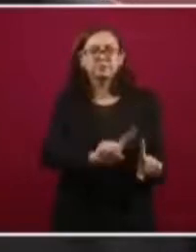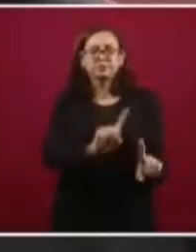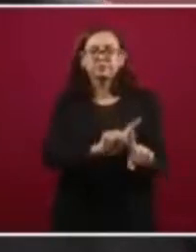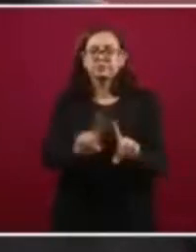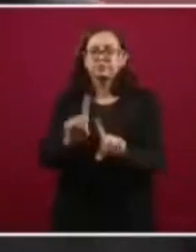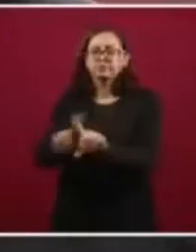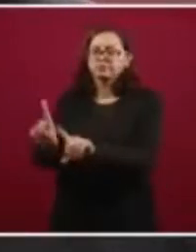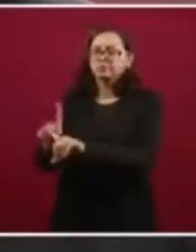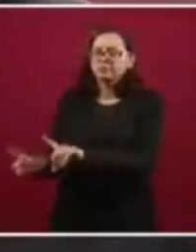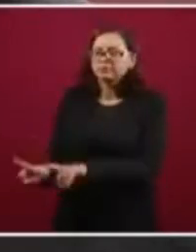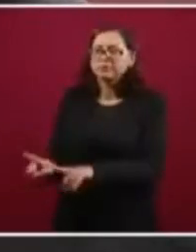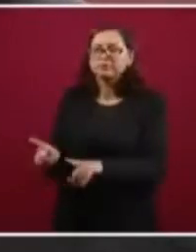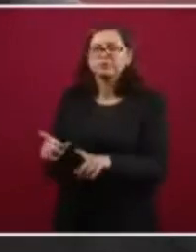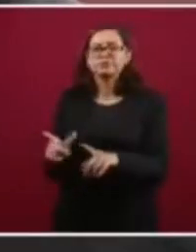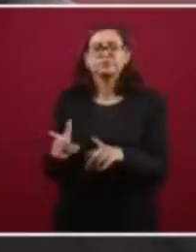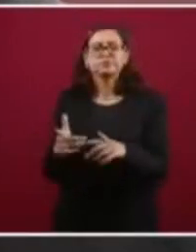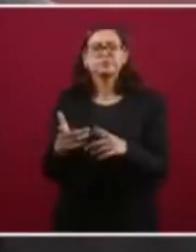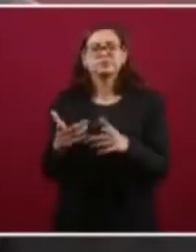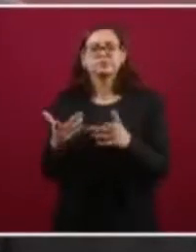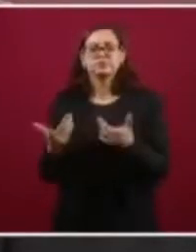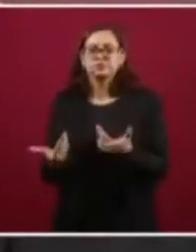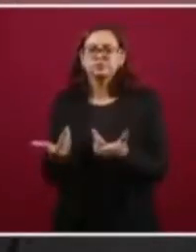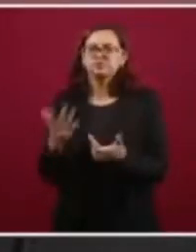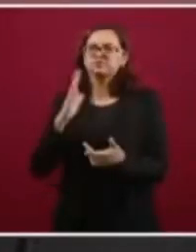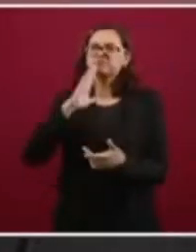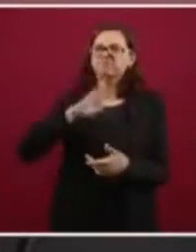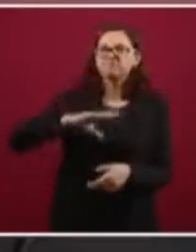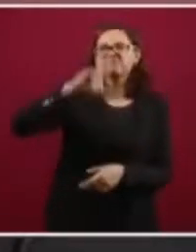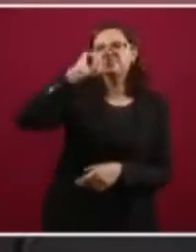por qué andan mal las cosas,